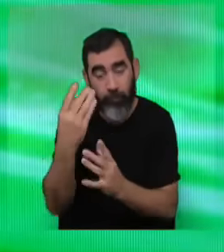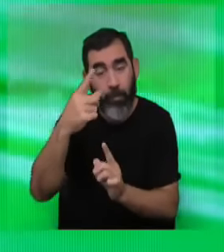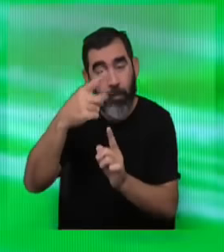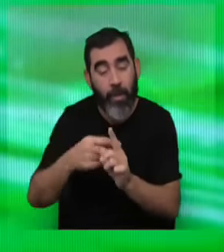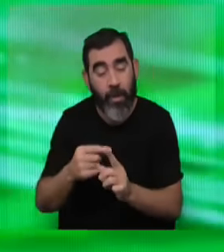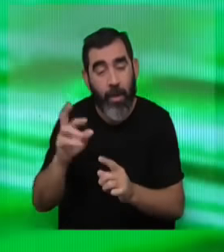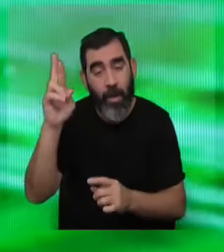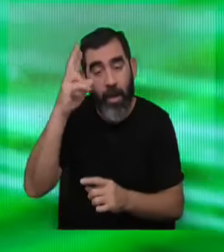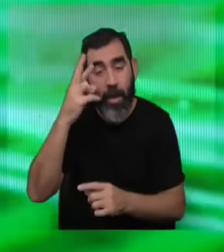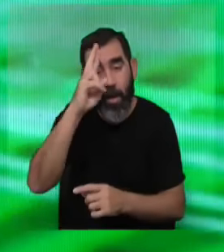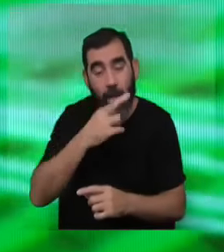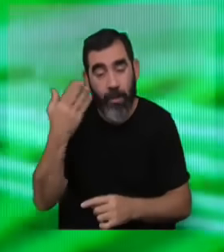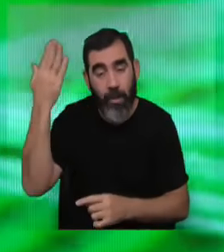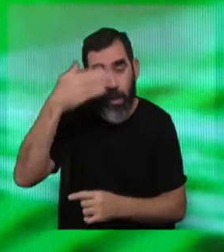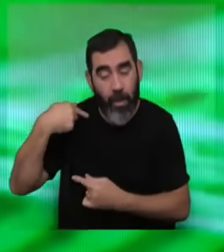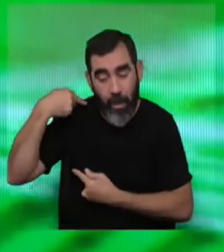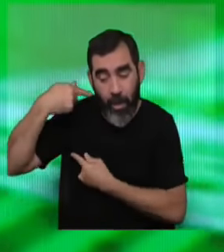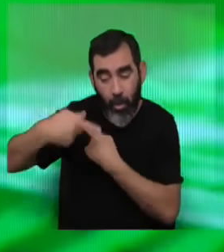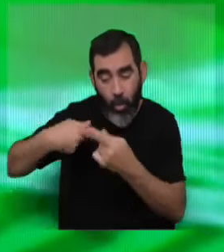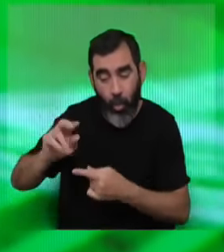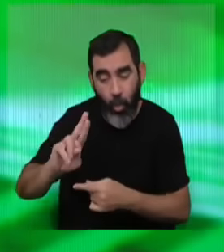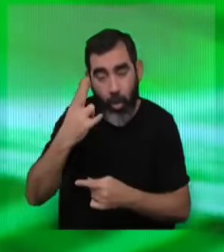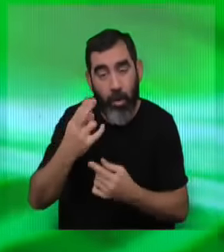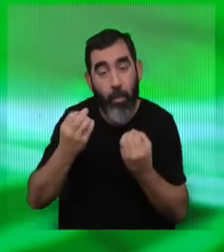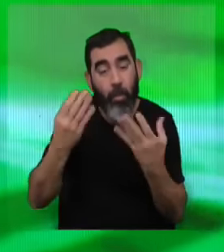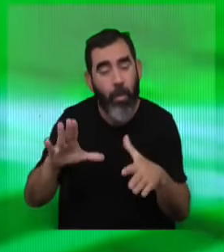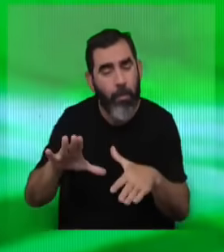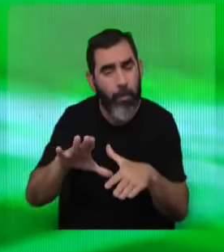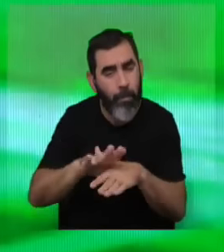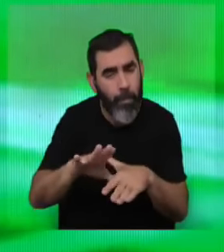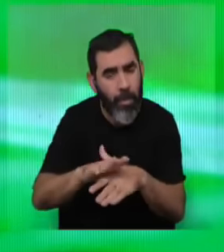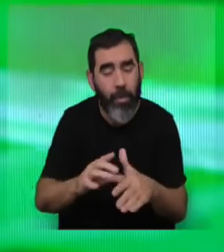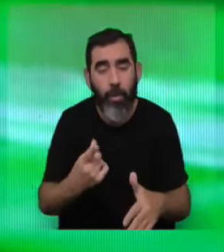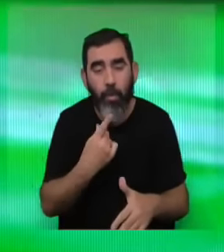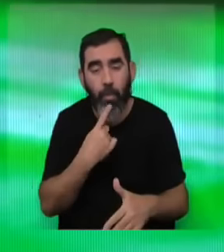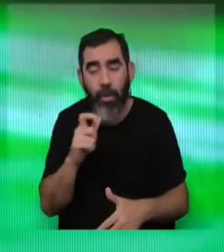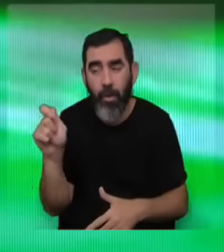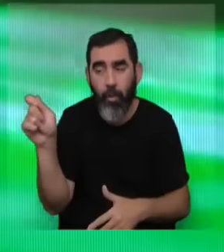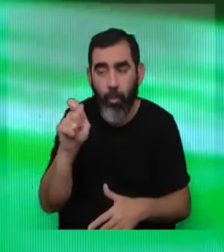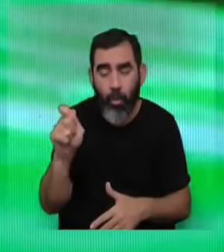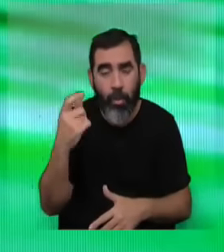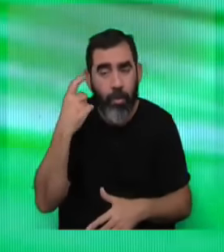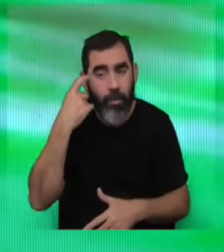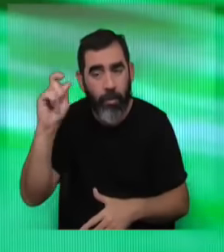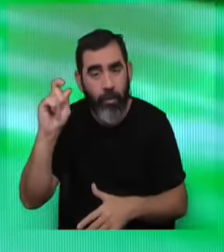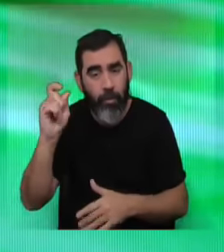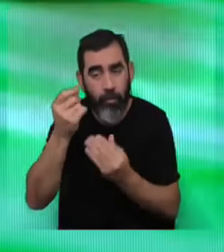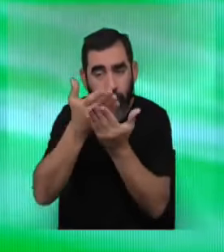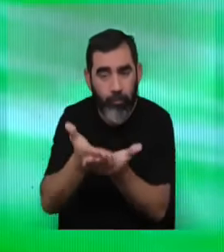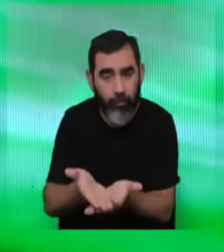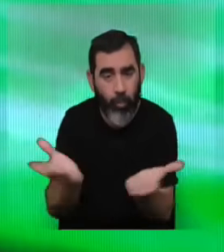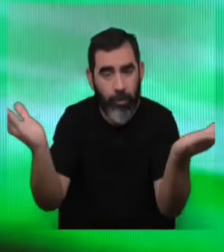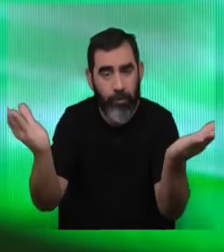afrouruguayos de los afrodescendientes fue en el marco del mides con una política pública con una idea de